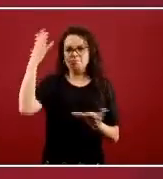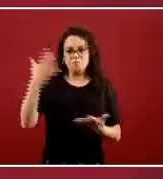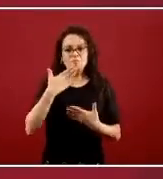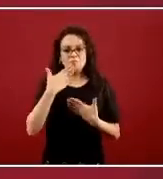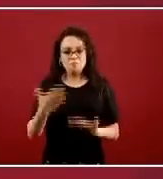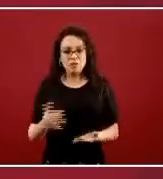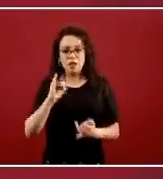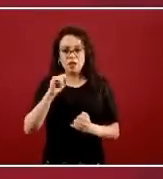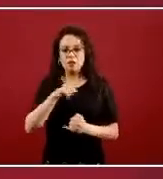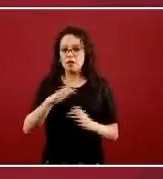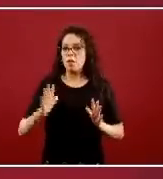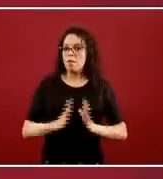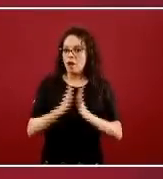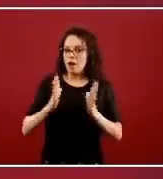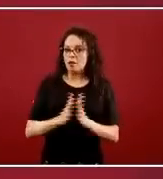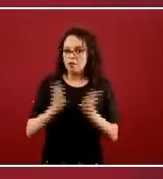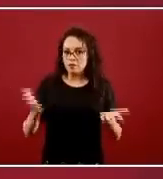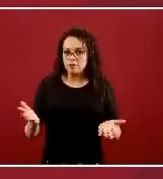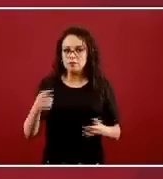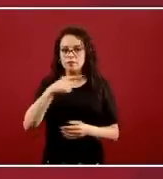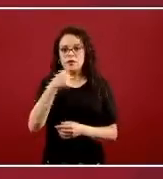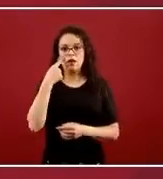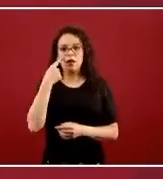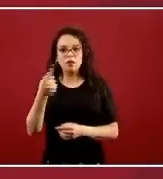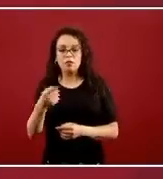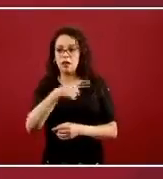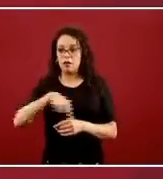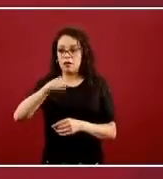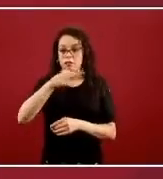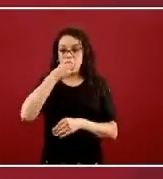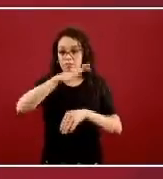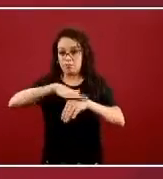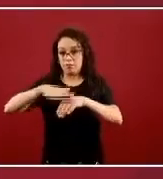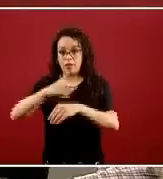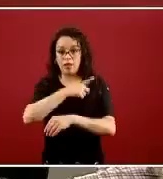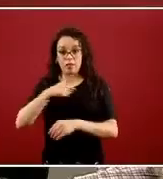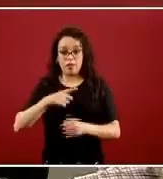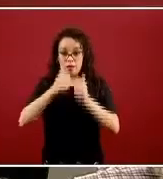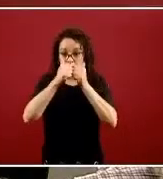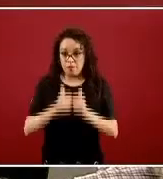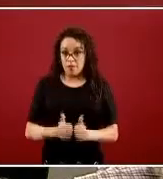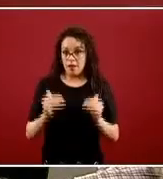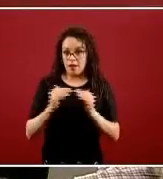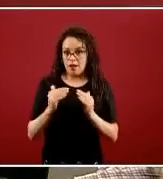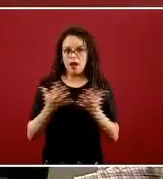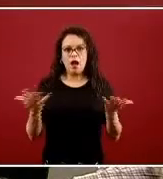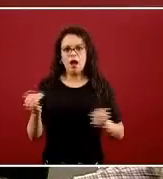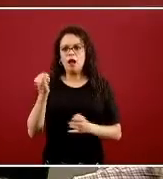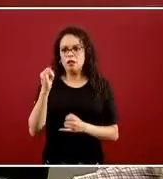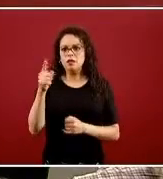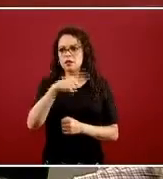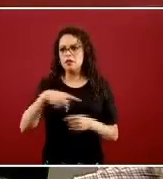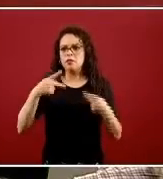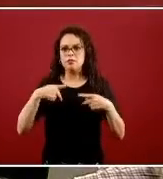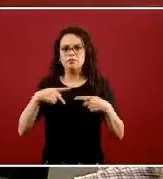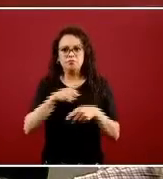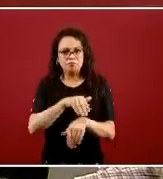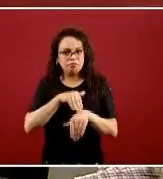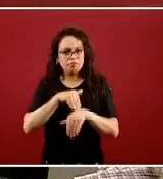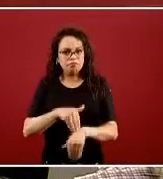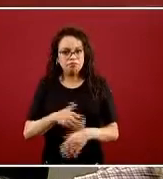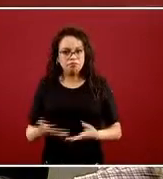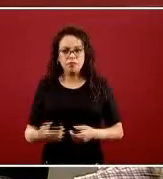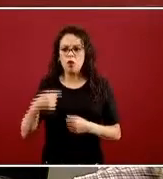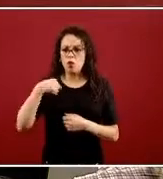ciudadanas de comunicación, de quédate en tu casa. Hoy me di cuenta que surgió una red COVID-19, es